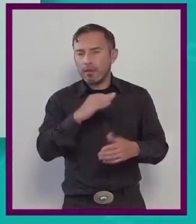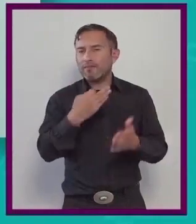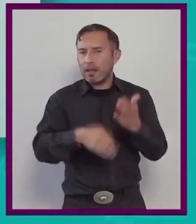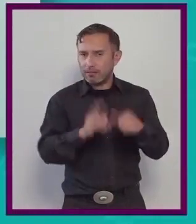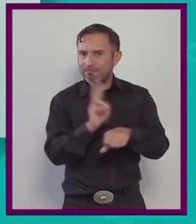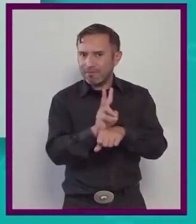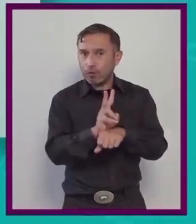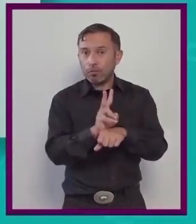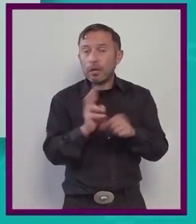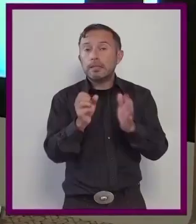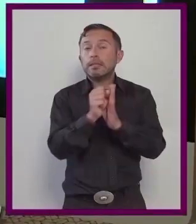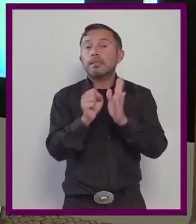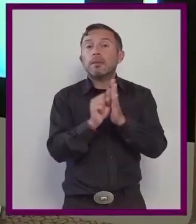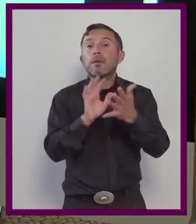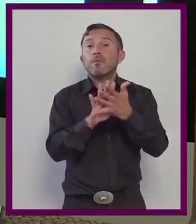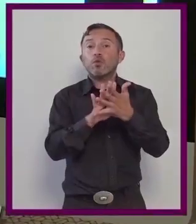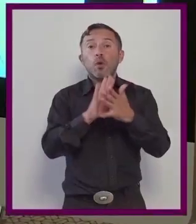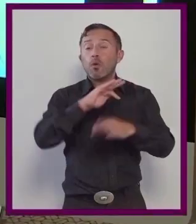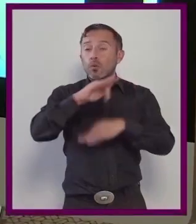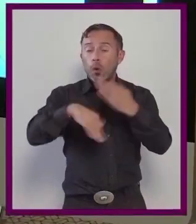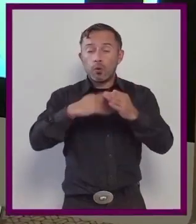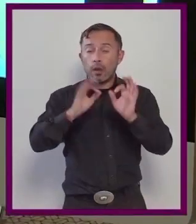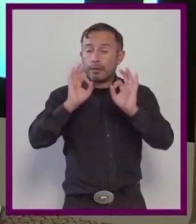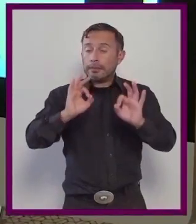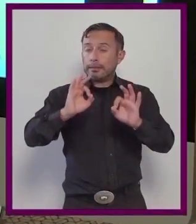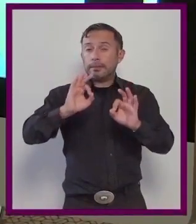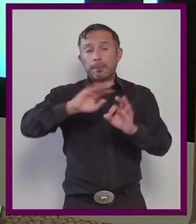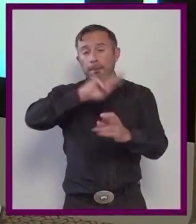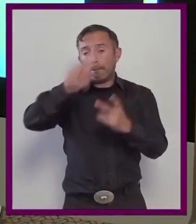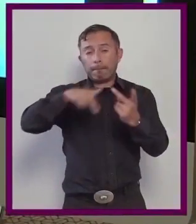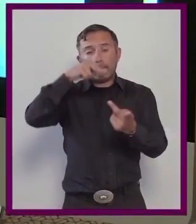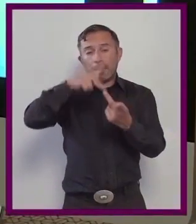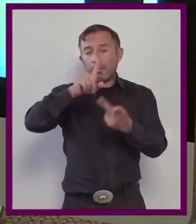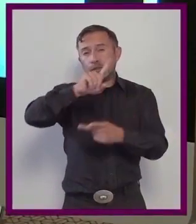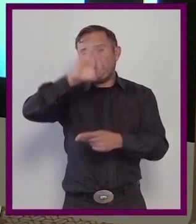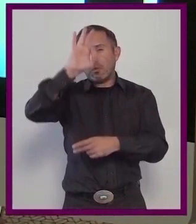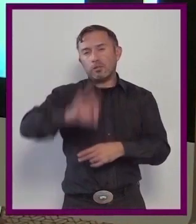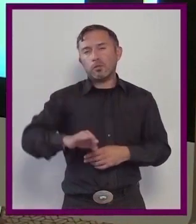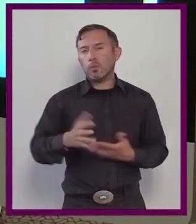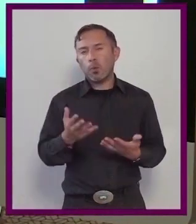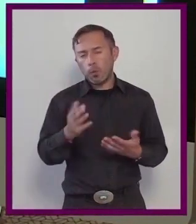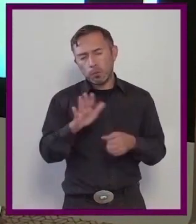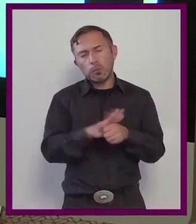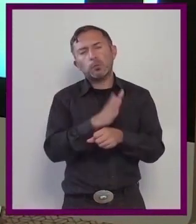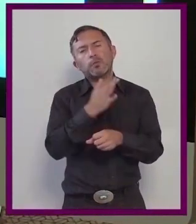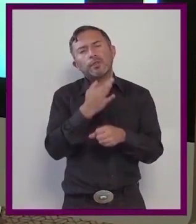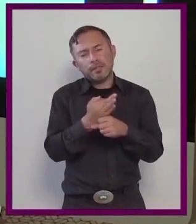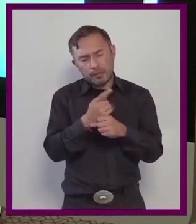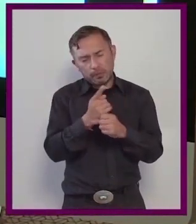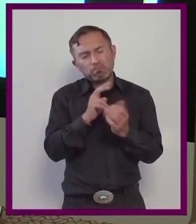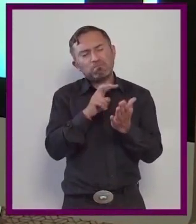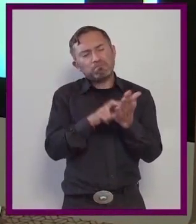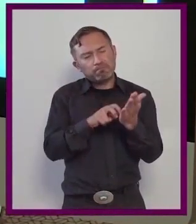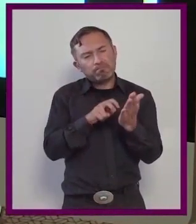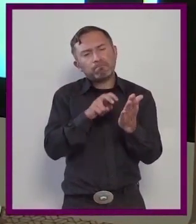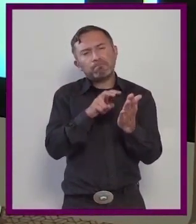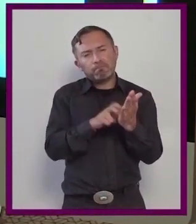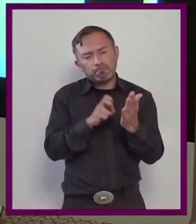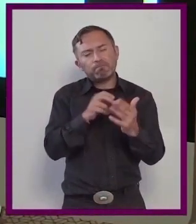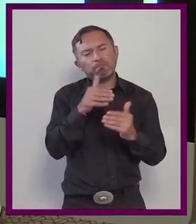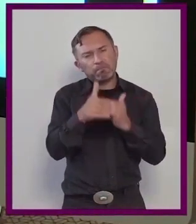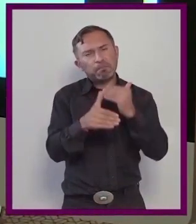este sistema penal. Nada es perfecto, todo es perfectible y reitero, a través de